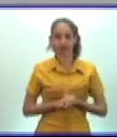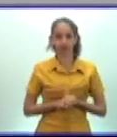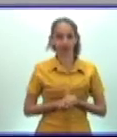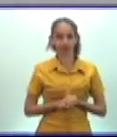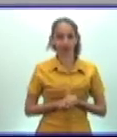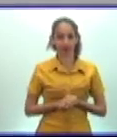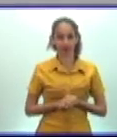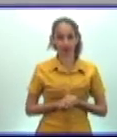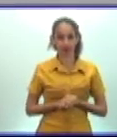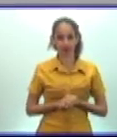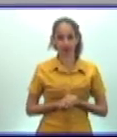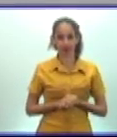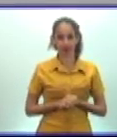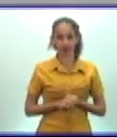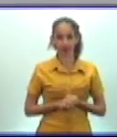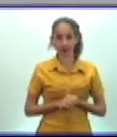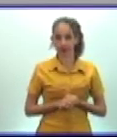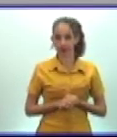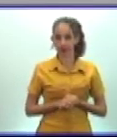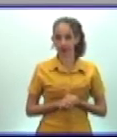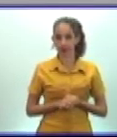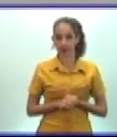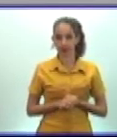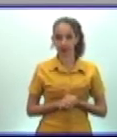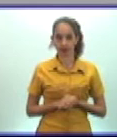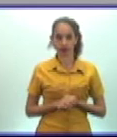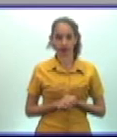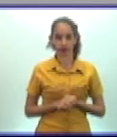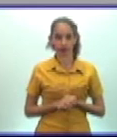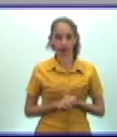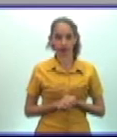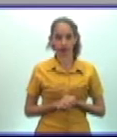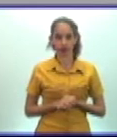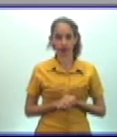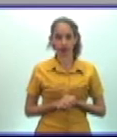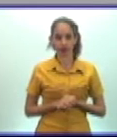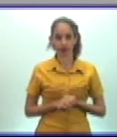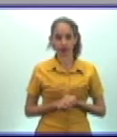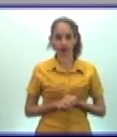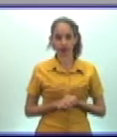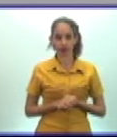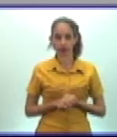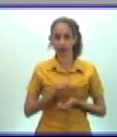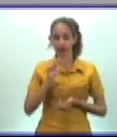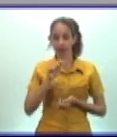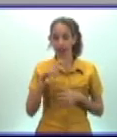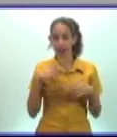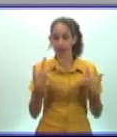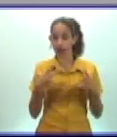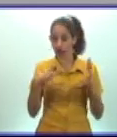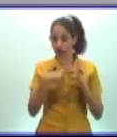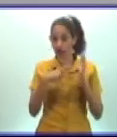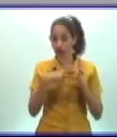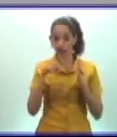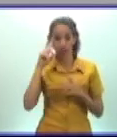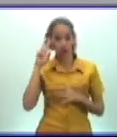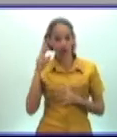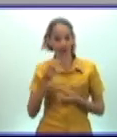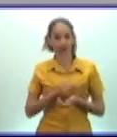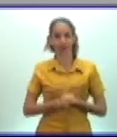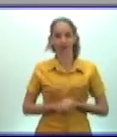de 2 menos f en 7/4 entre